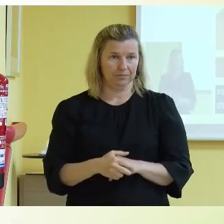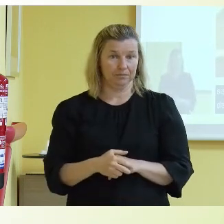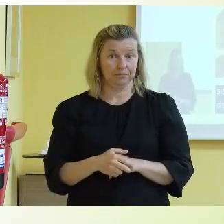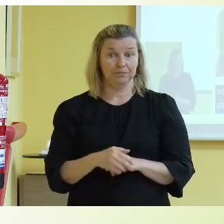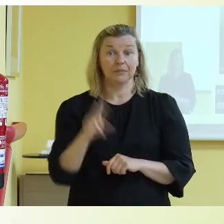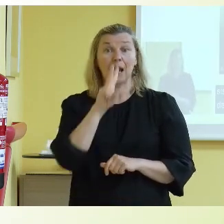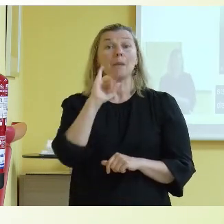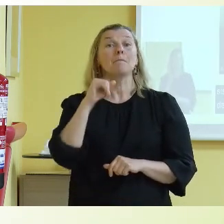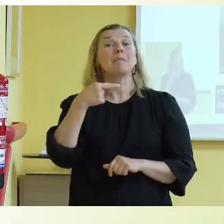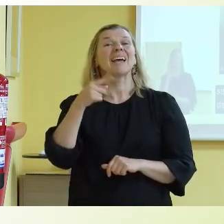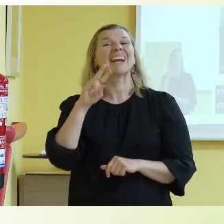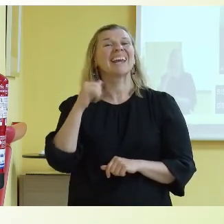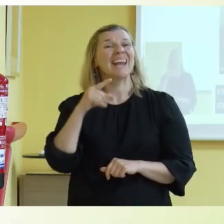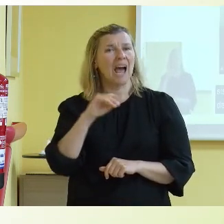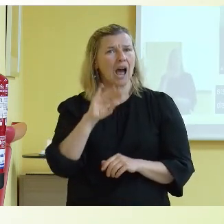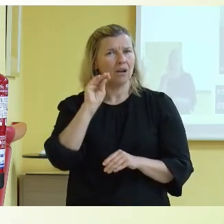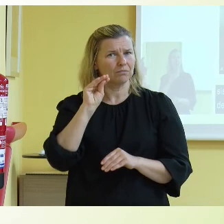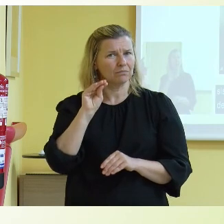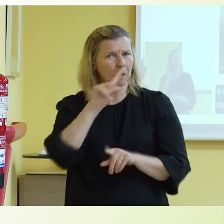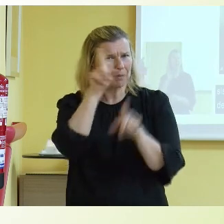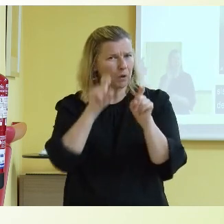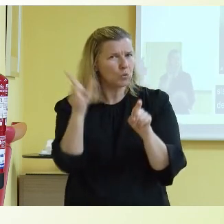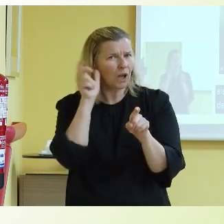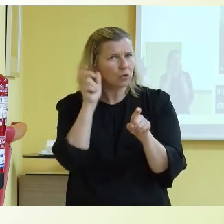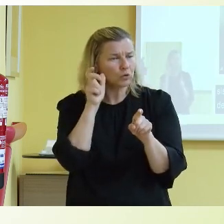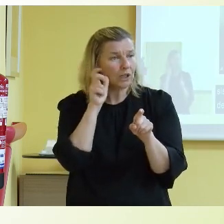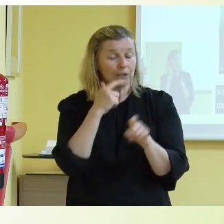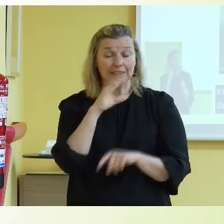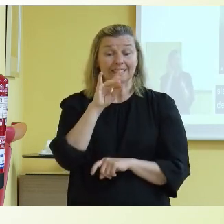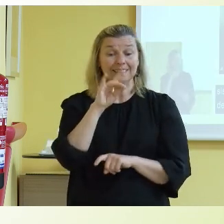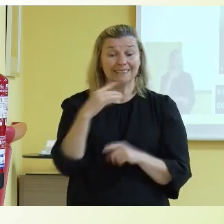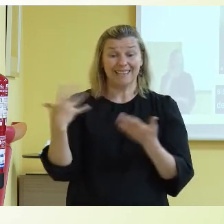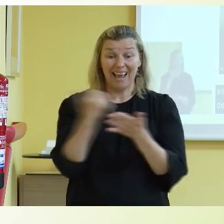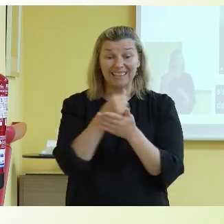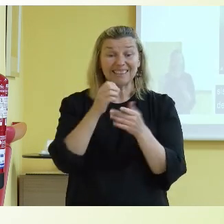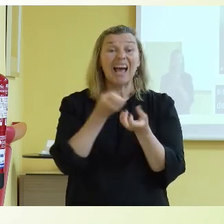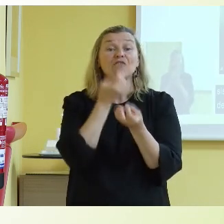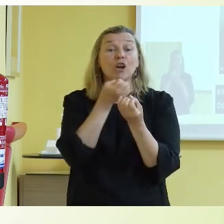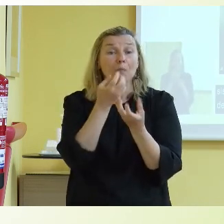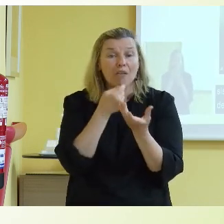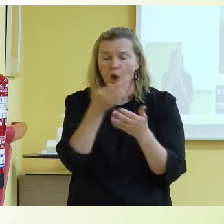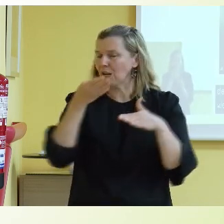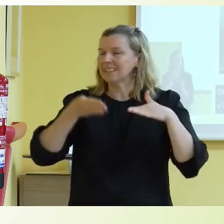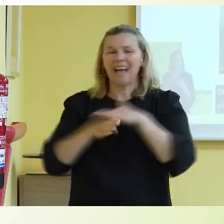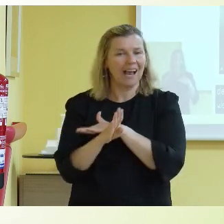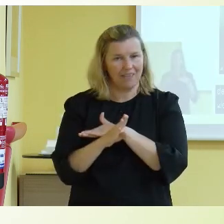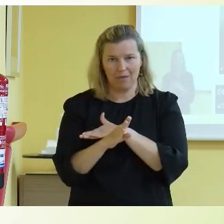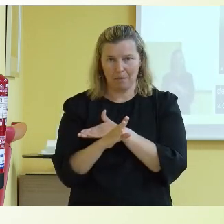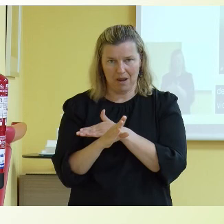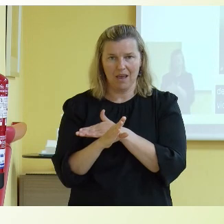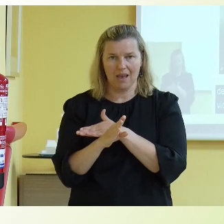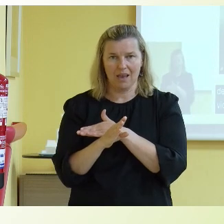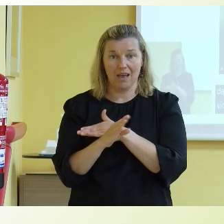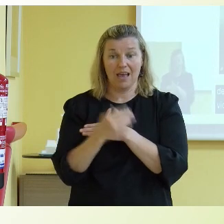Virginia, has escuchado la pregunta, ¿no? Sí, gracias. Toda la información que está en la página web es accesible y en el caso